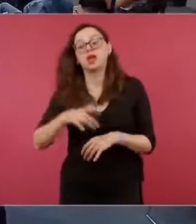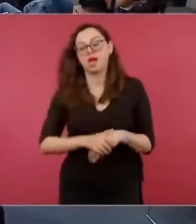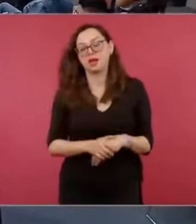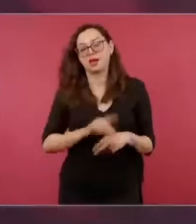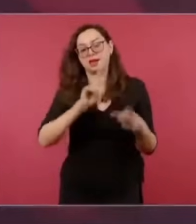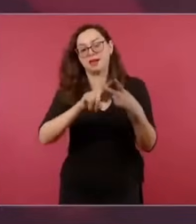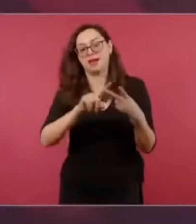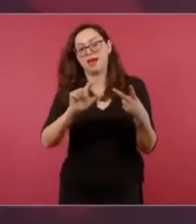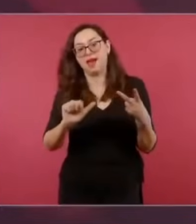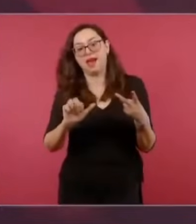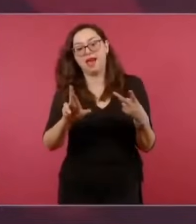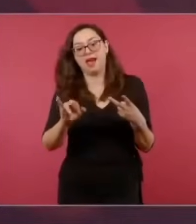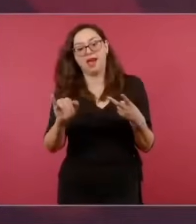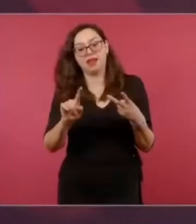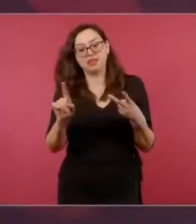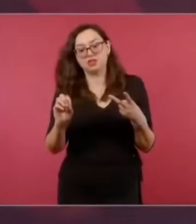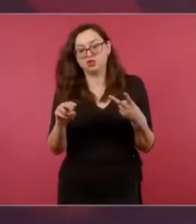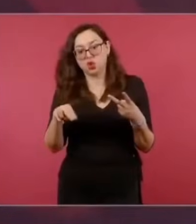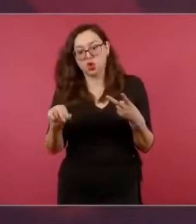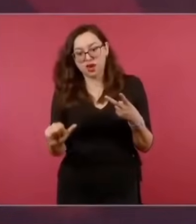Arizona era de México,